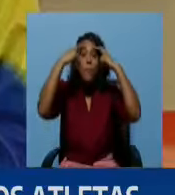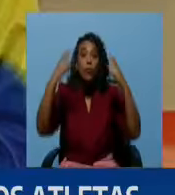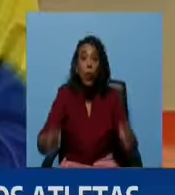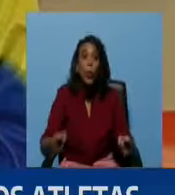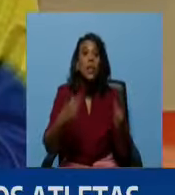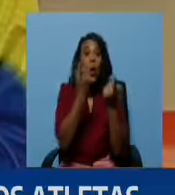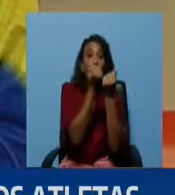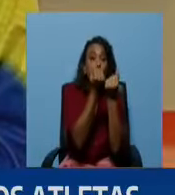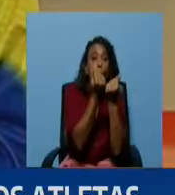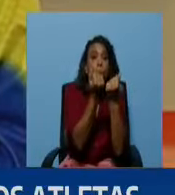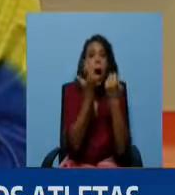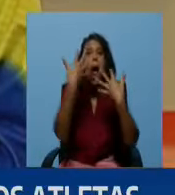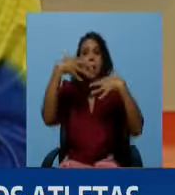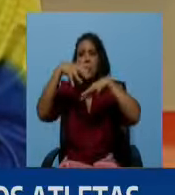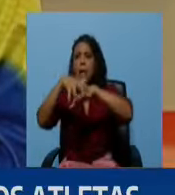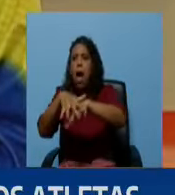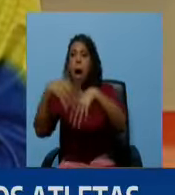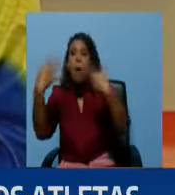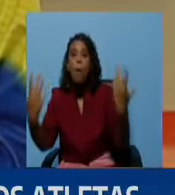económica integral